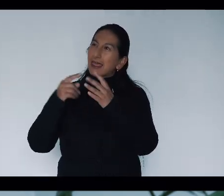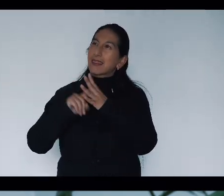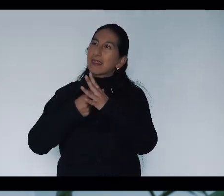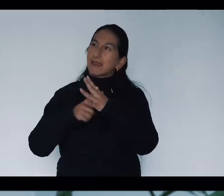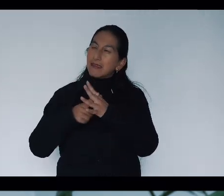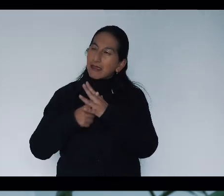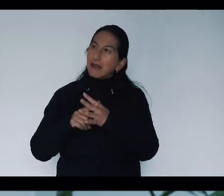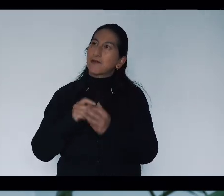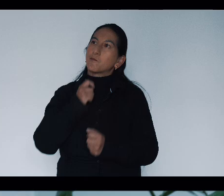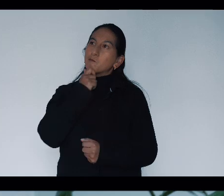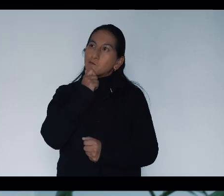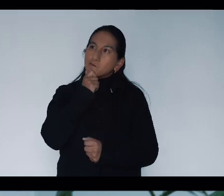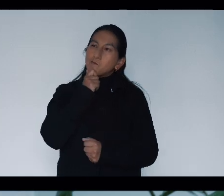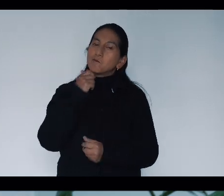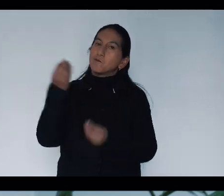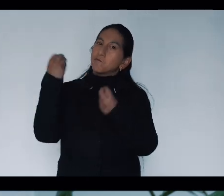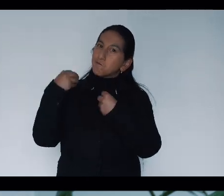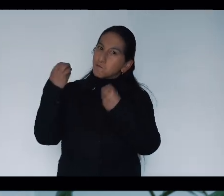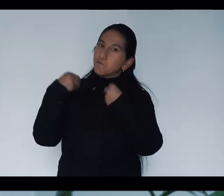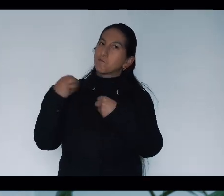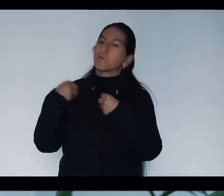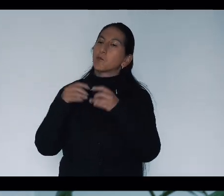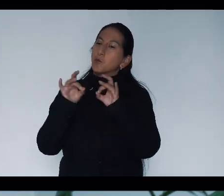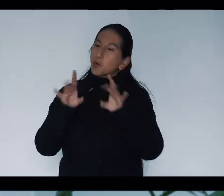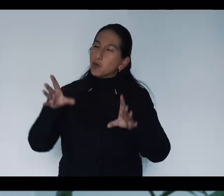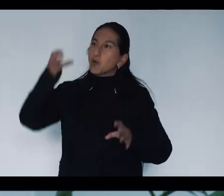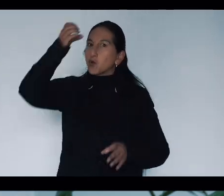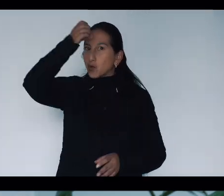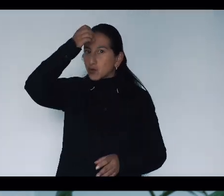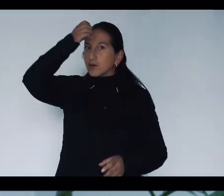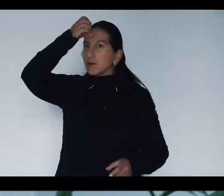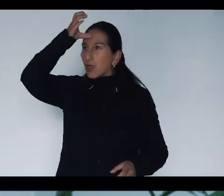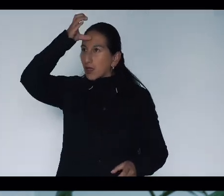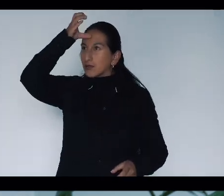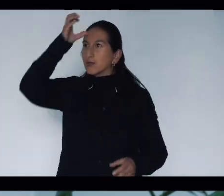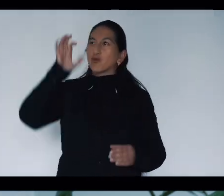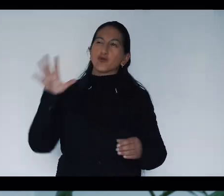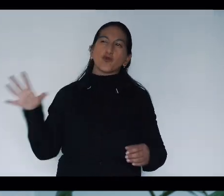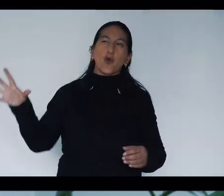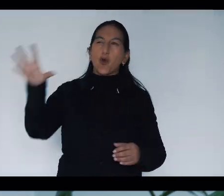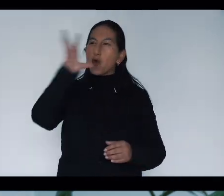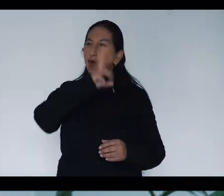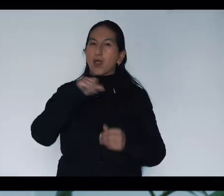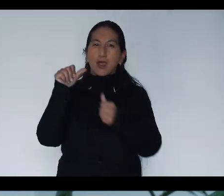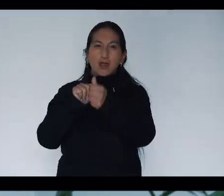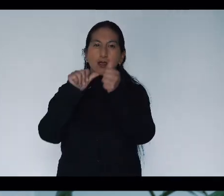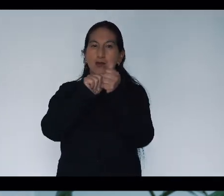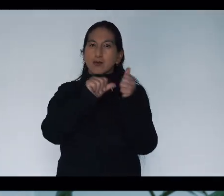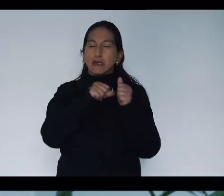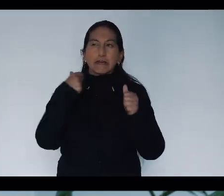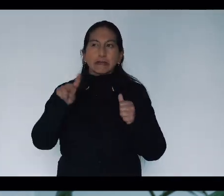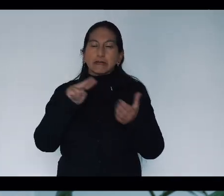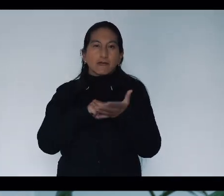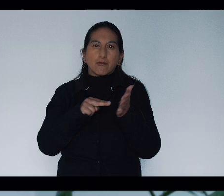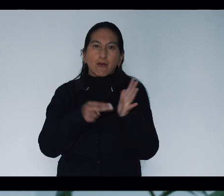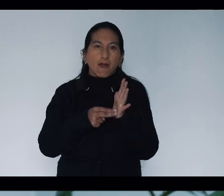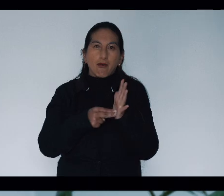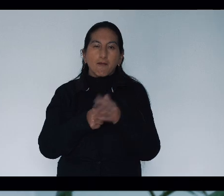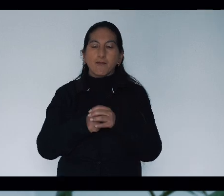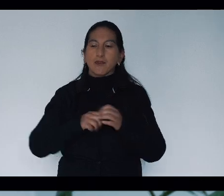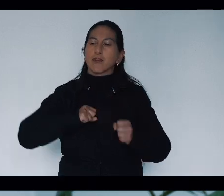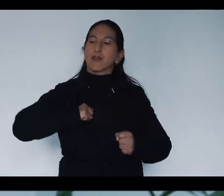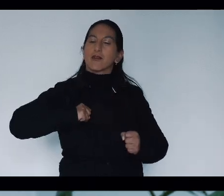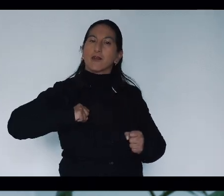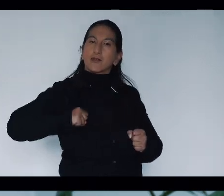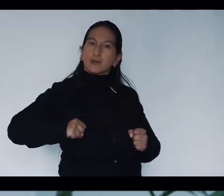se nos han brindado los conocimientos de todos y cada uno de los que son los derechos